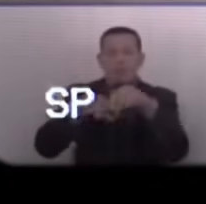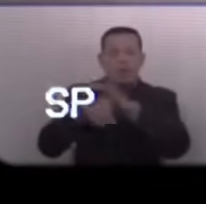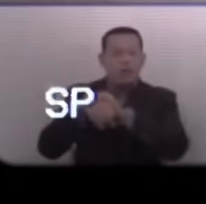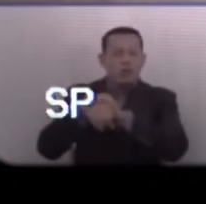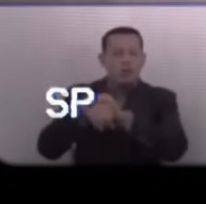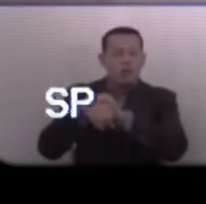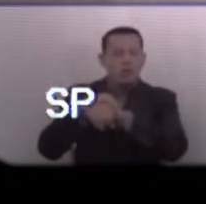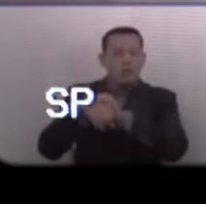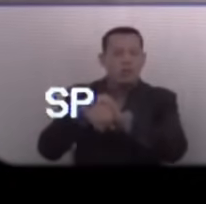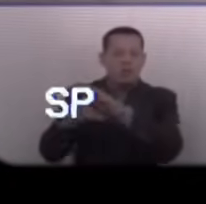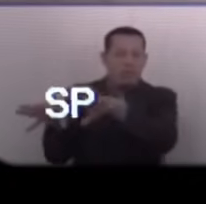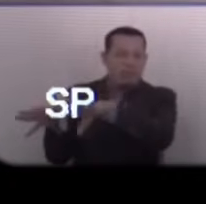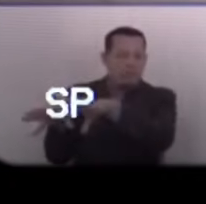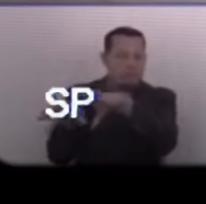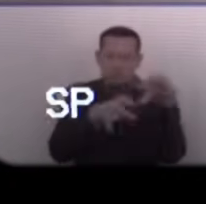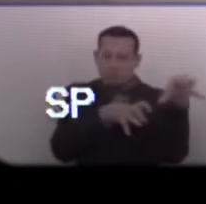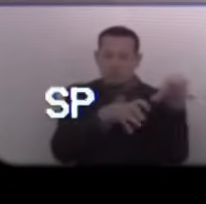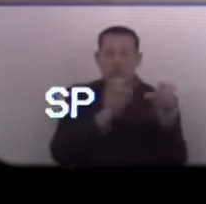Sáquenlo.